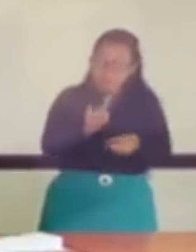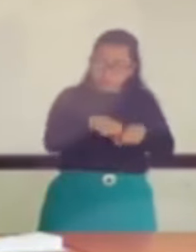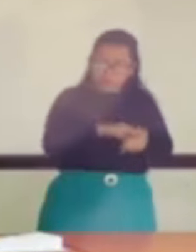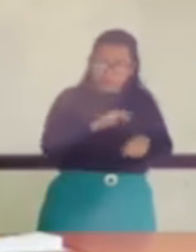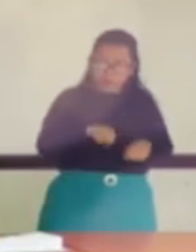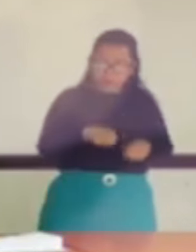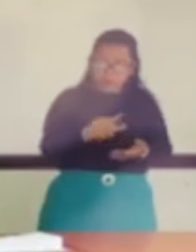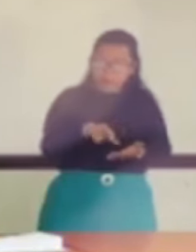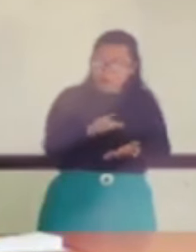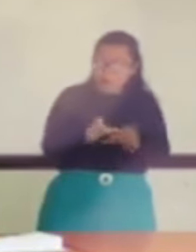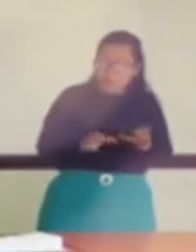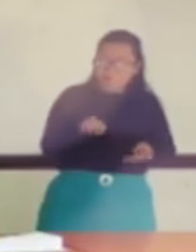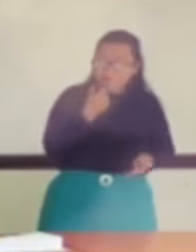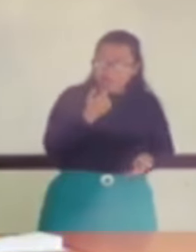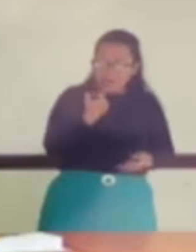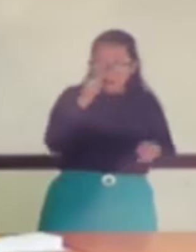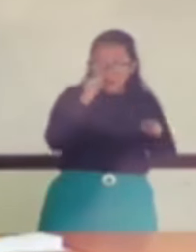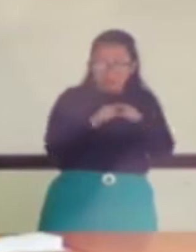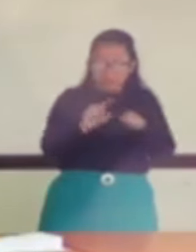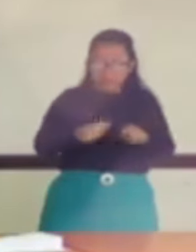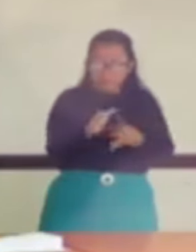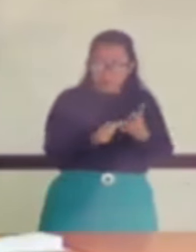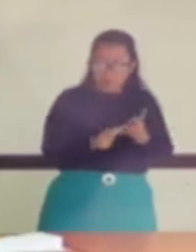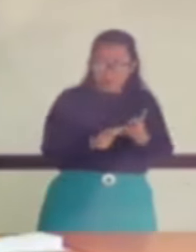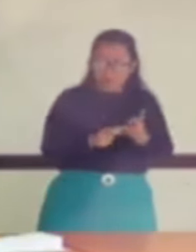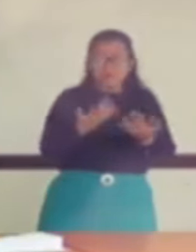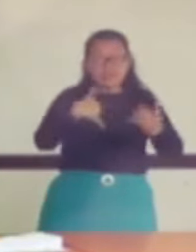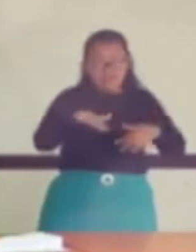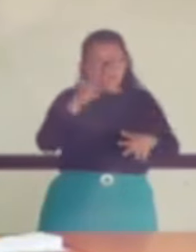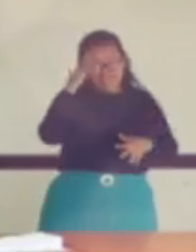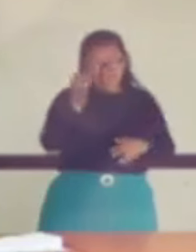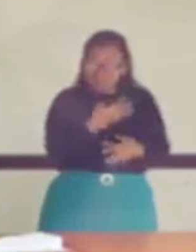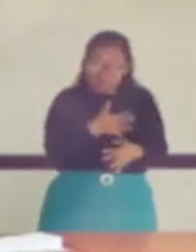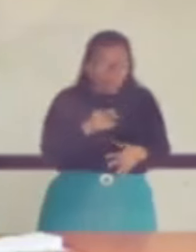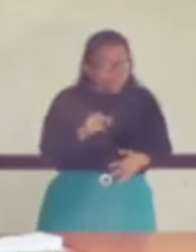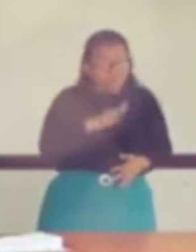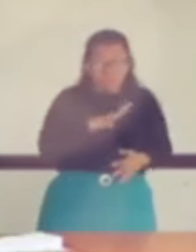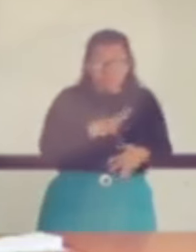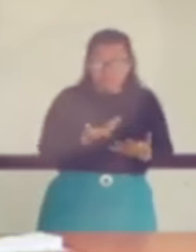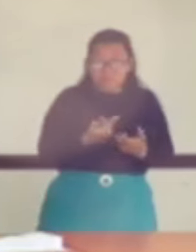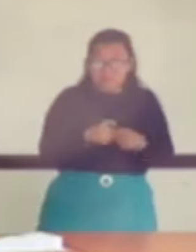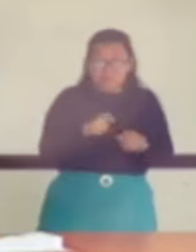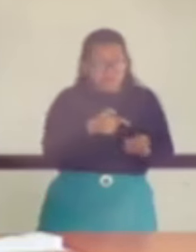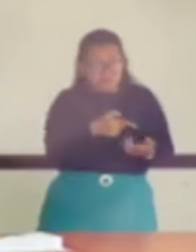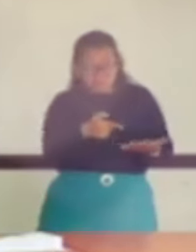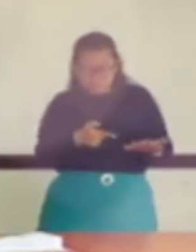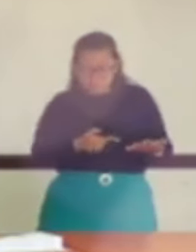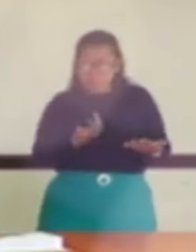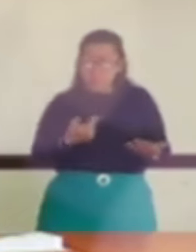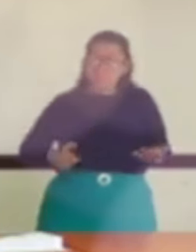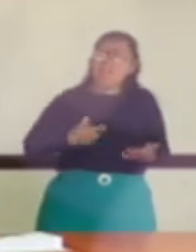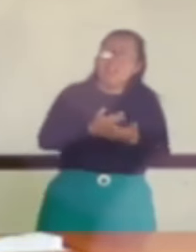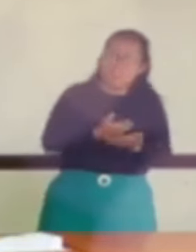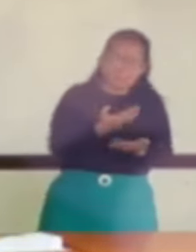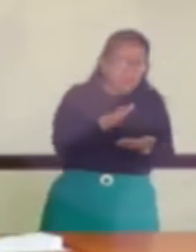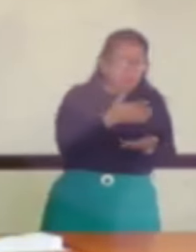productos medicinales y de los demás insumos, había desabastecimiento. Entonces no había una lógica en que, estándose comprando los